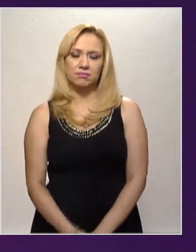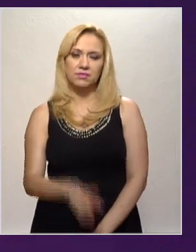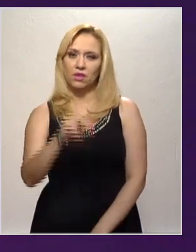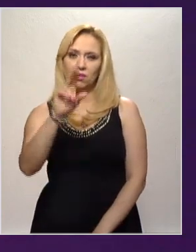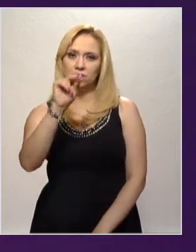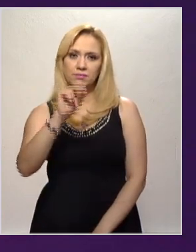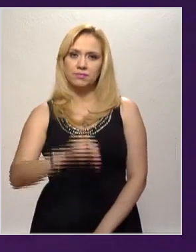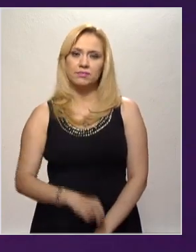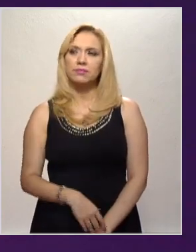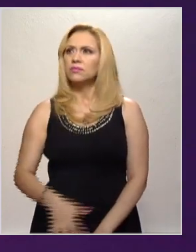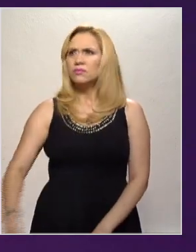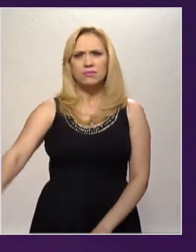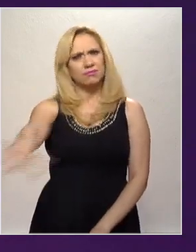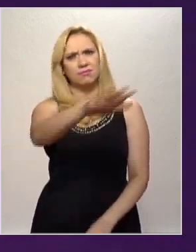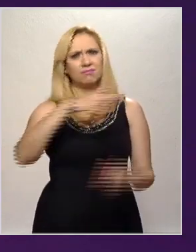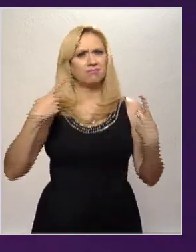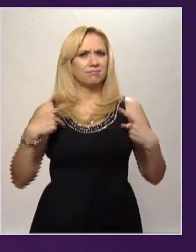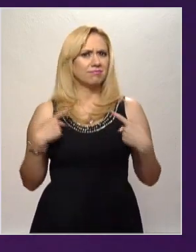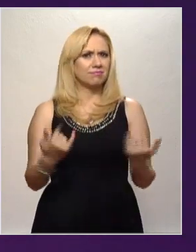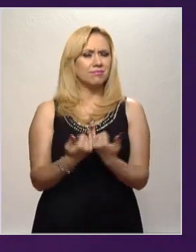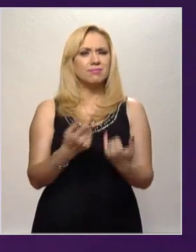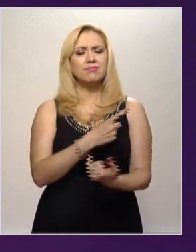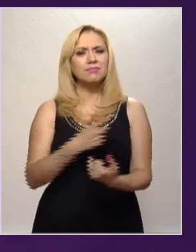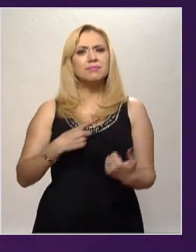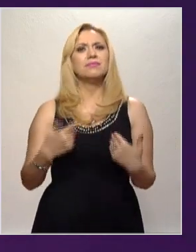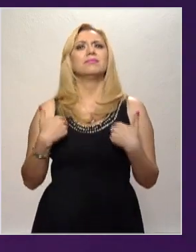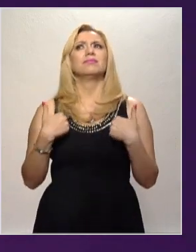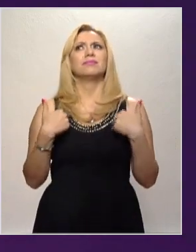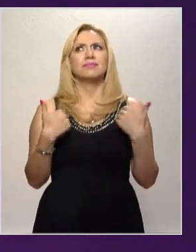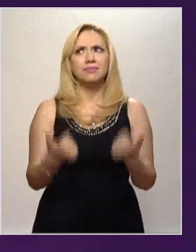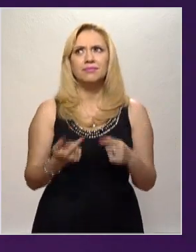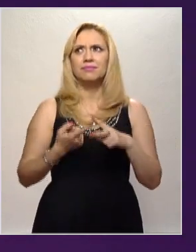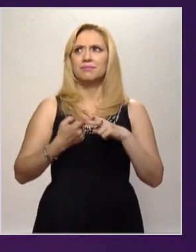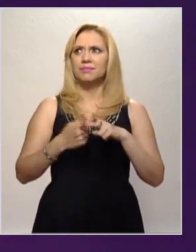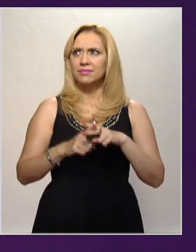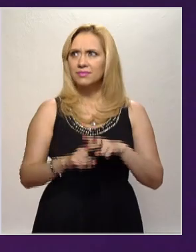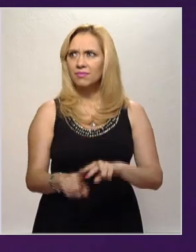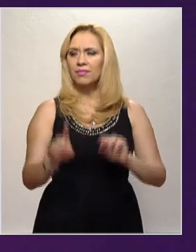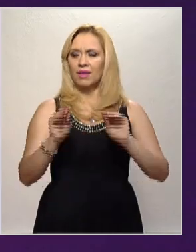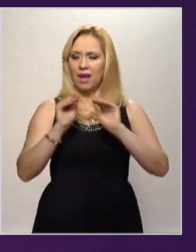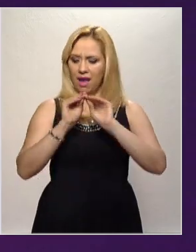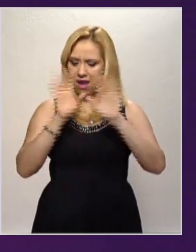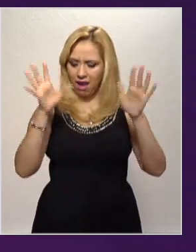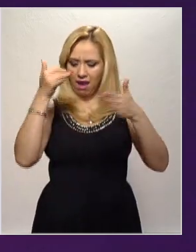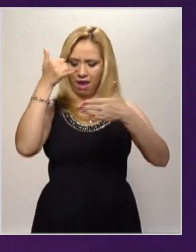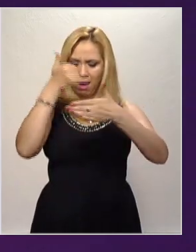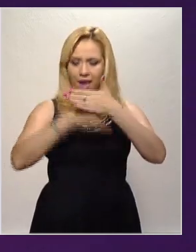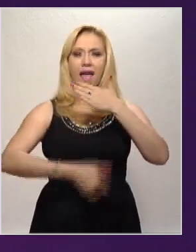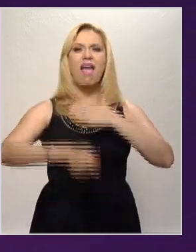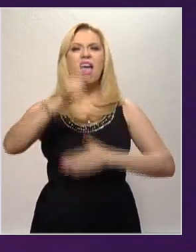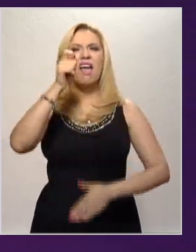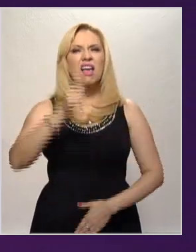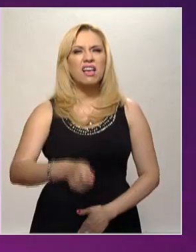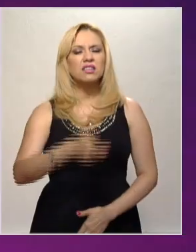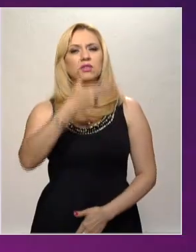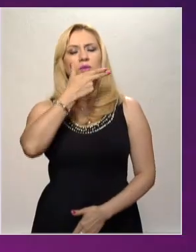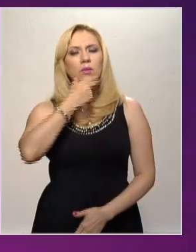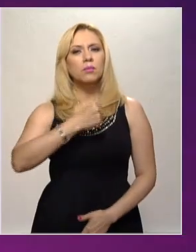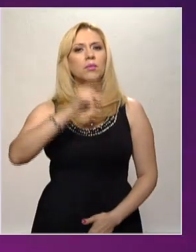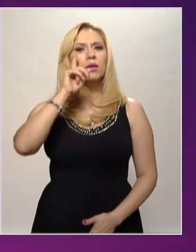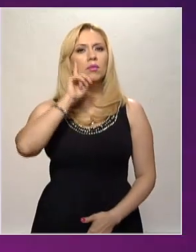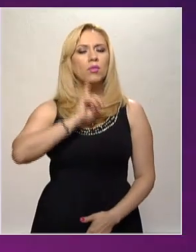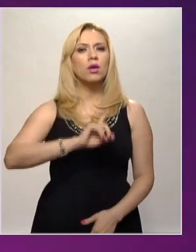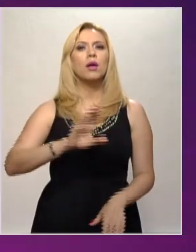para ellos, para la sociedad en general, empezar a comprender de manera muchísimo más amplia qué es el género, de dónde vienen las